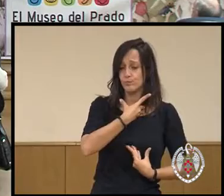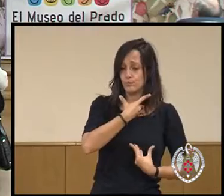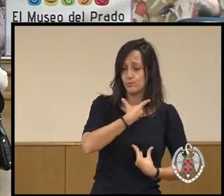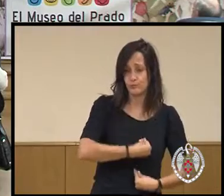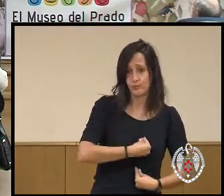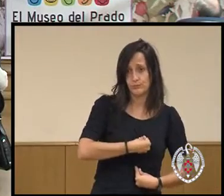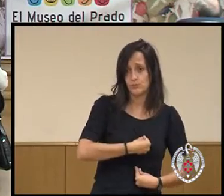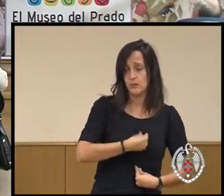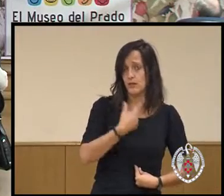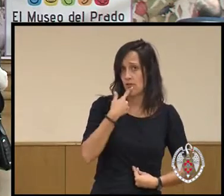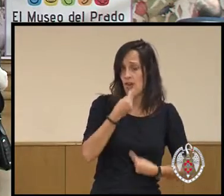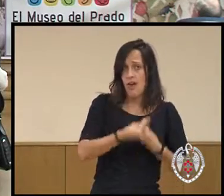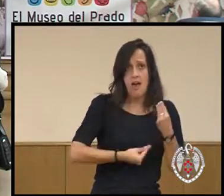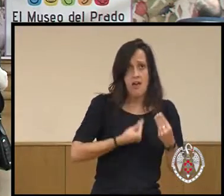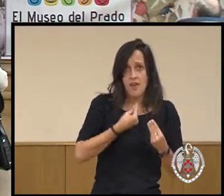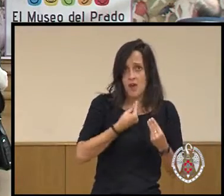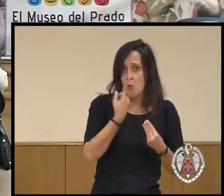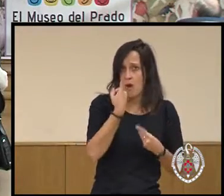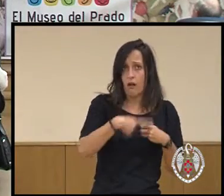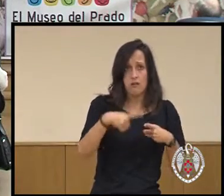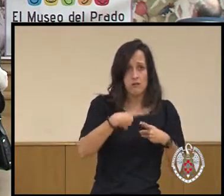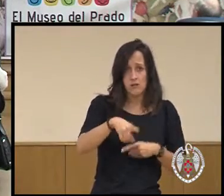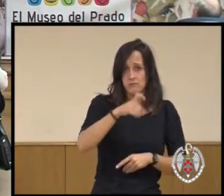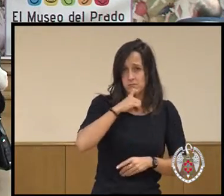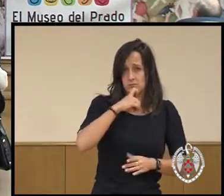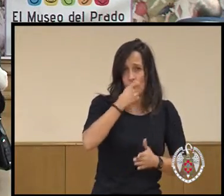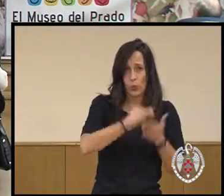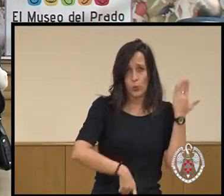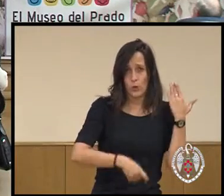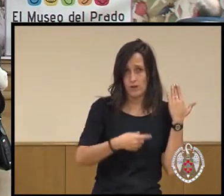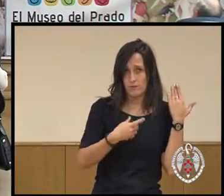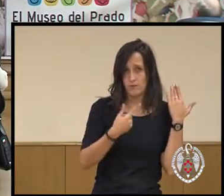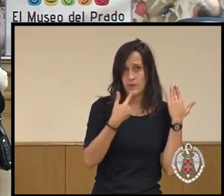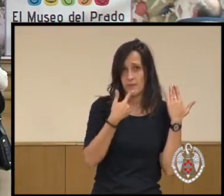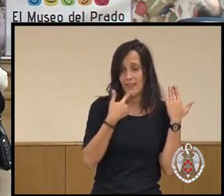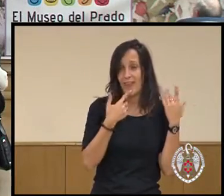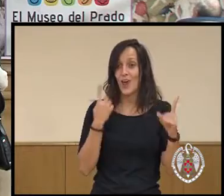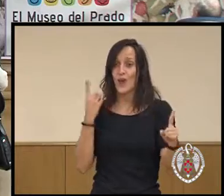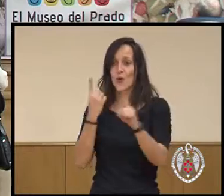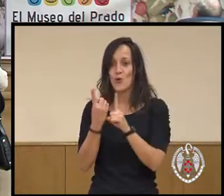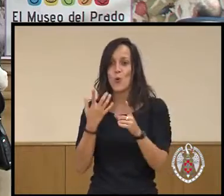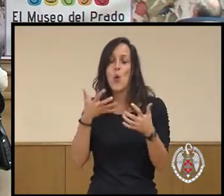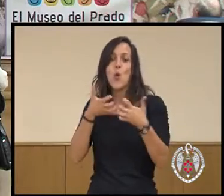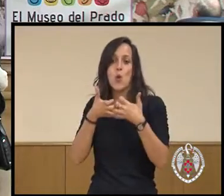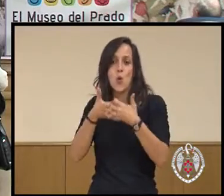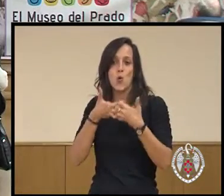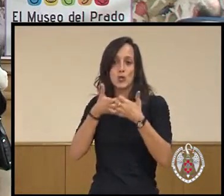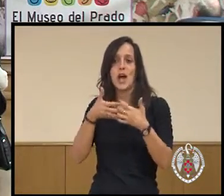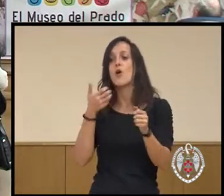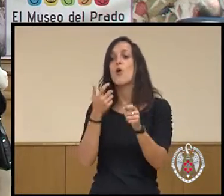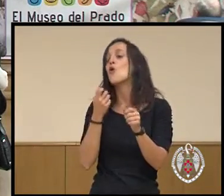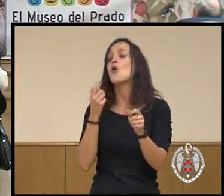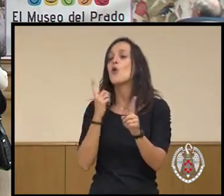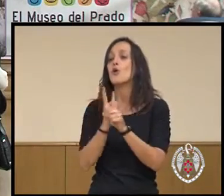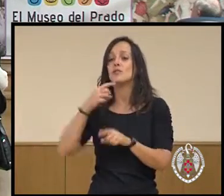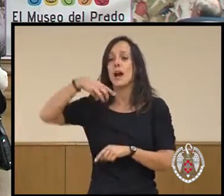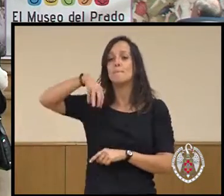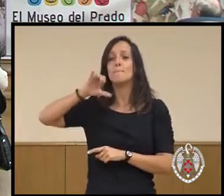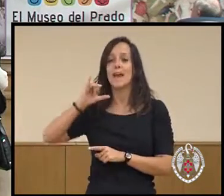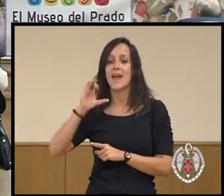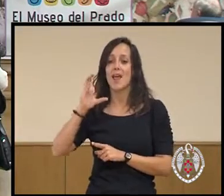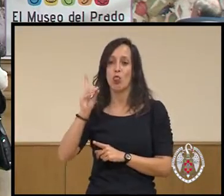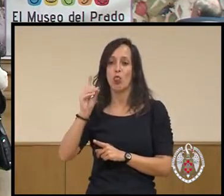que es una cosa muy difícil, enfrentarse a Medusa, y recurren a ayudarle Palas, que va a